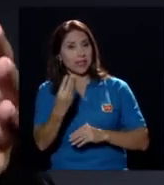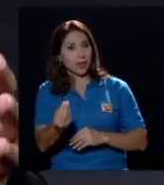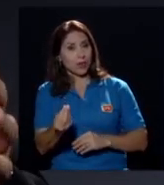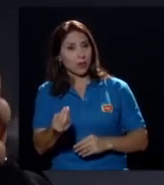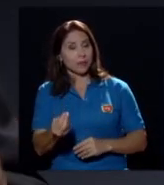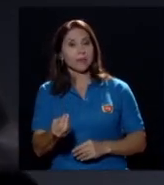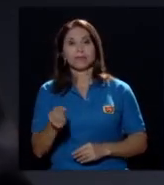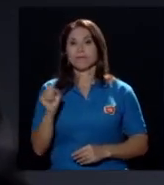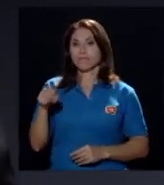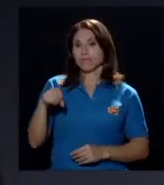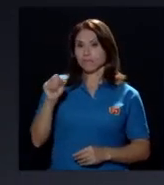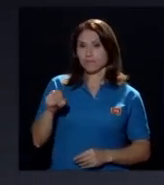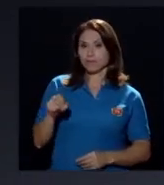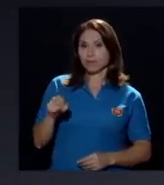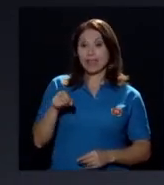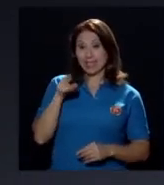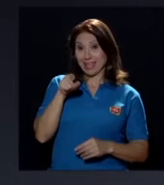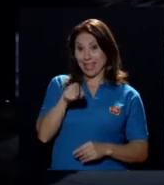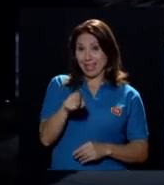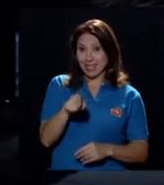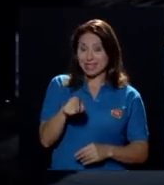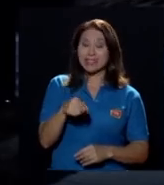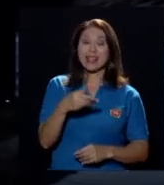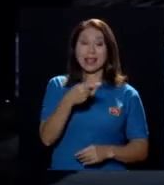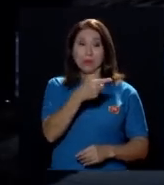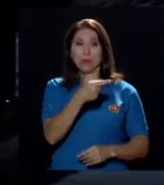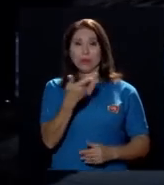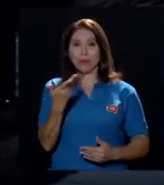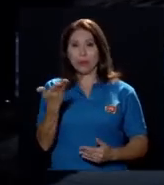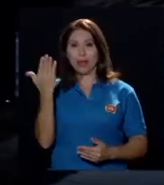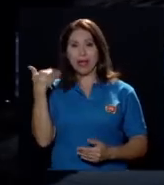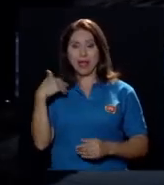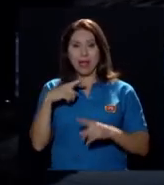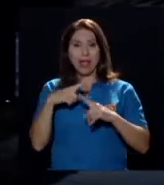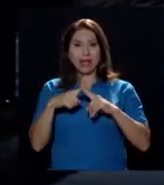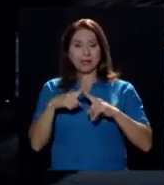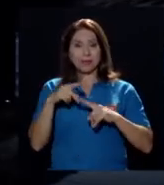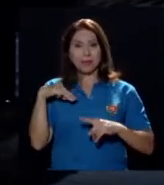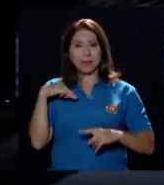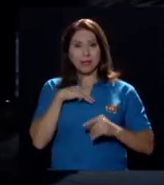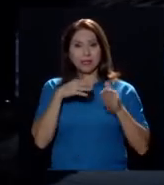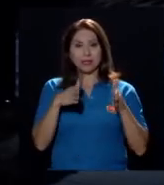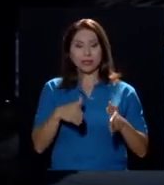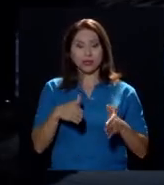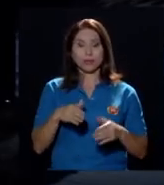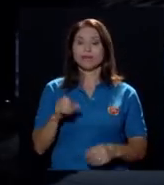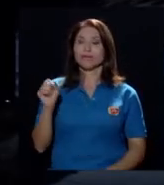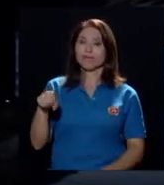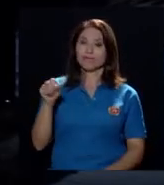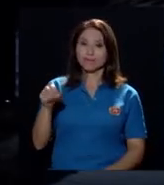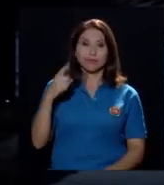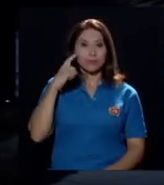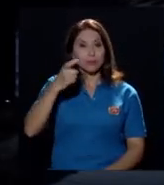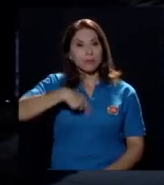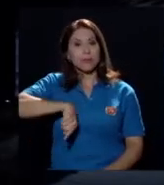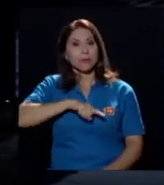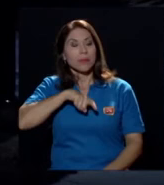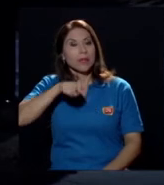el Ministerio de Comercio Exterior, del cual don Marco Vinicio fue exministro. Uh-huh. Exacto, porque necesitamos saber cuáles son los aranceles